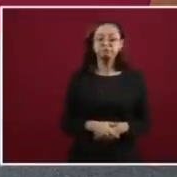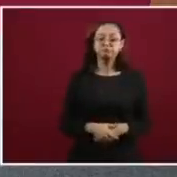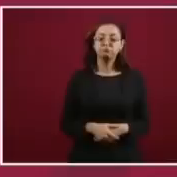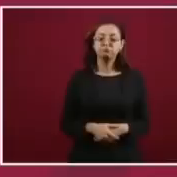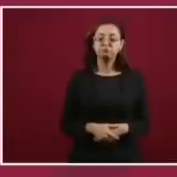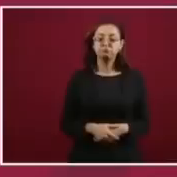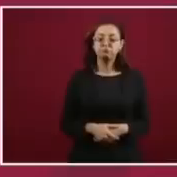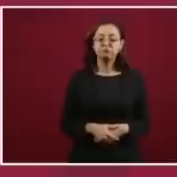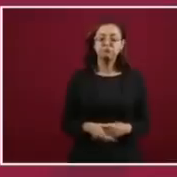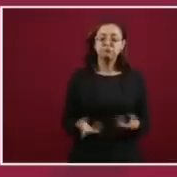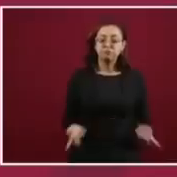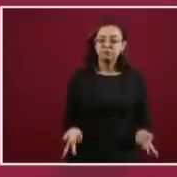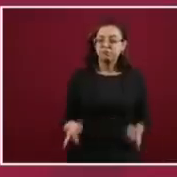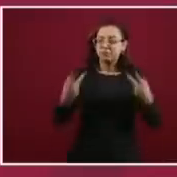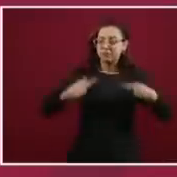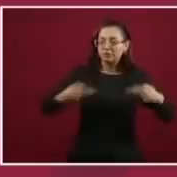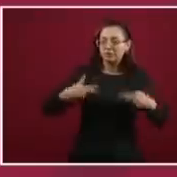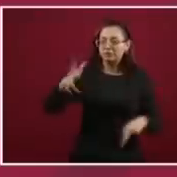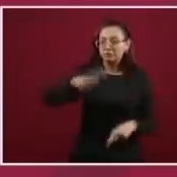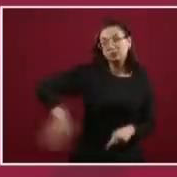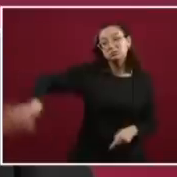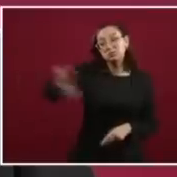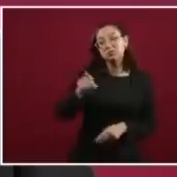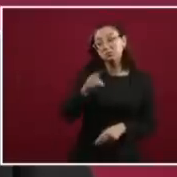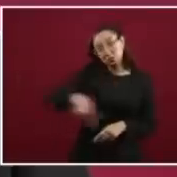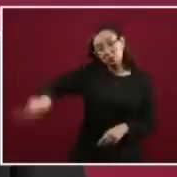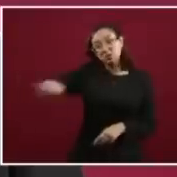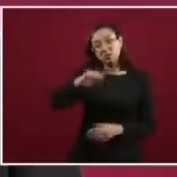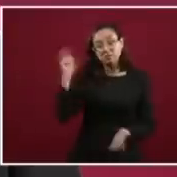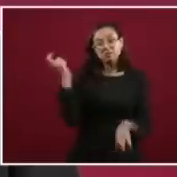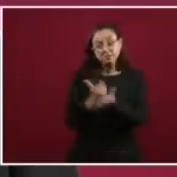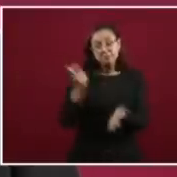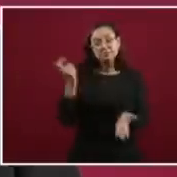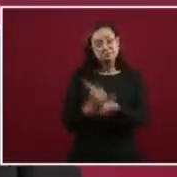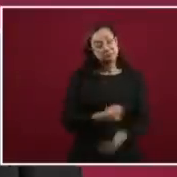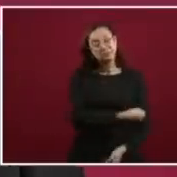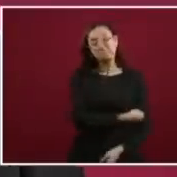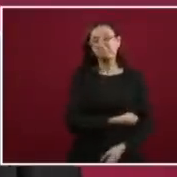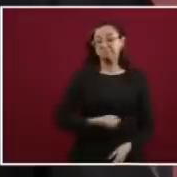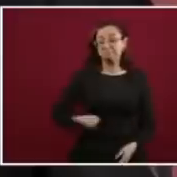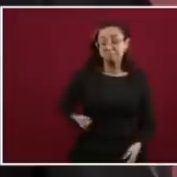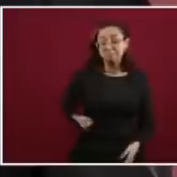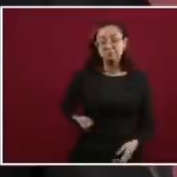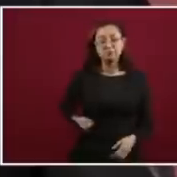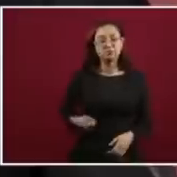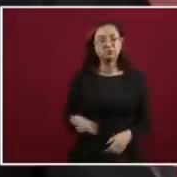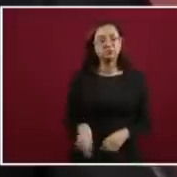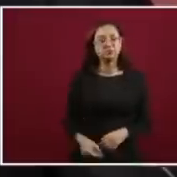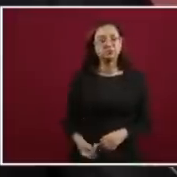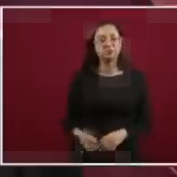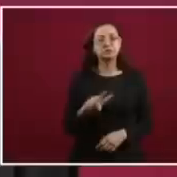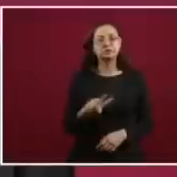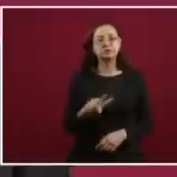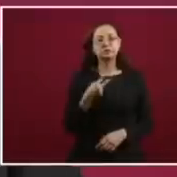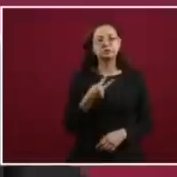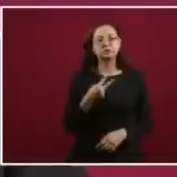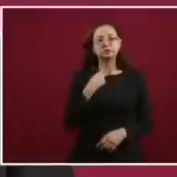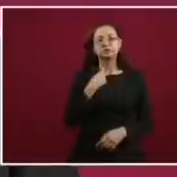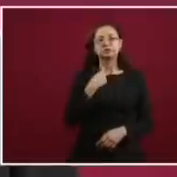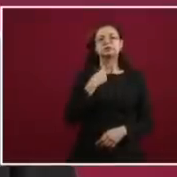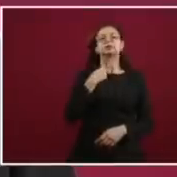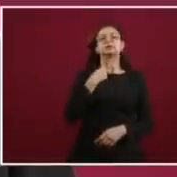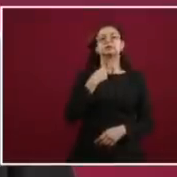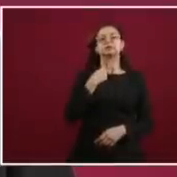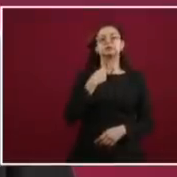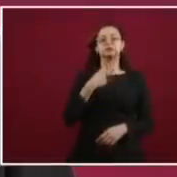y le pedían al pueblo que sea apretar el cinturón le apretaron el cinturón al pueblo hasta que